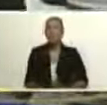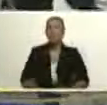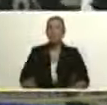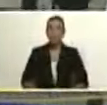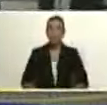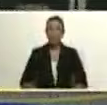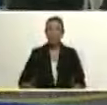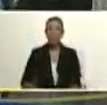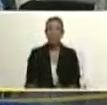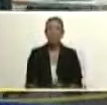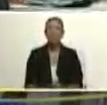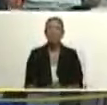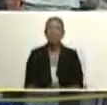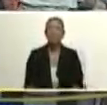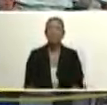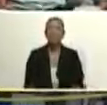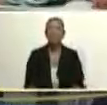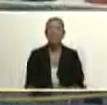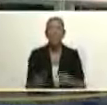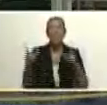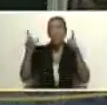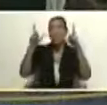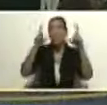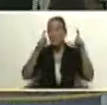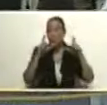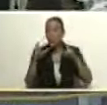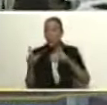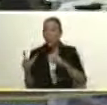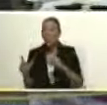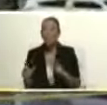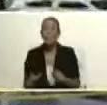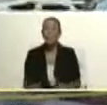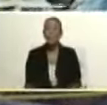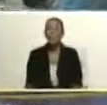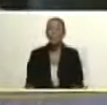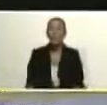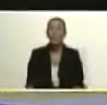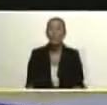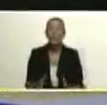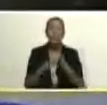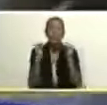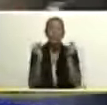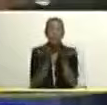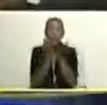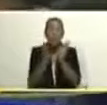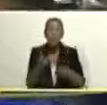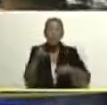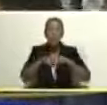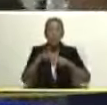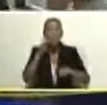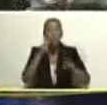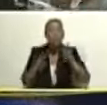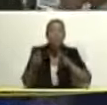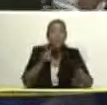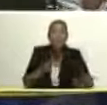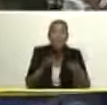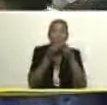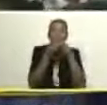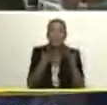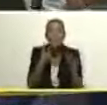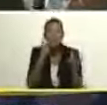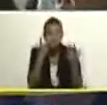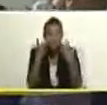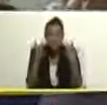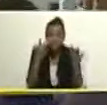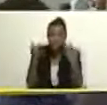Venga la fotógrafa por acá. Me voy a ir colocando por acá. Ah, le pusieron todo su broma para que yo lo viera bien bonito,